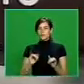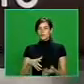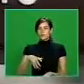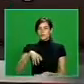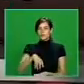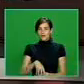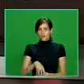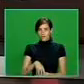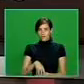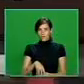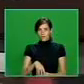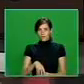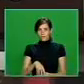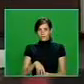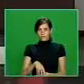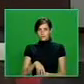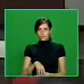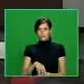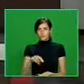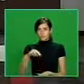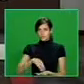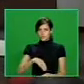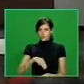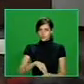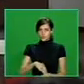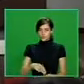estado eh